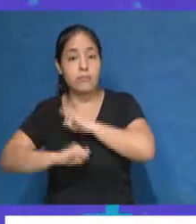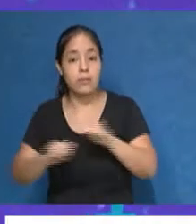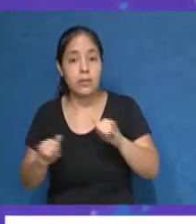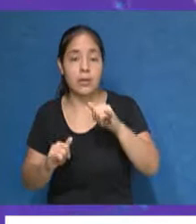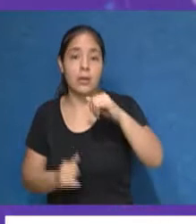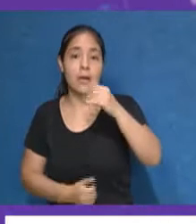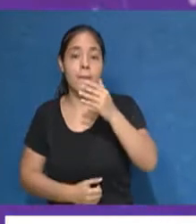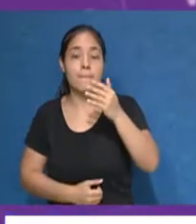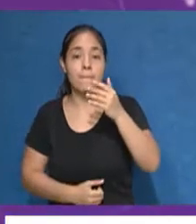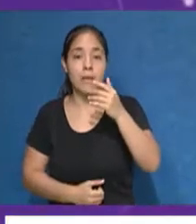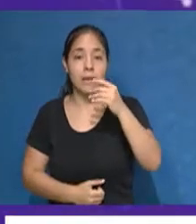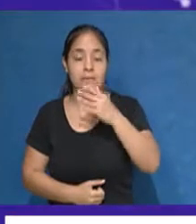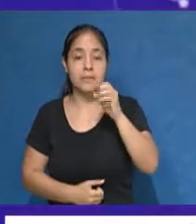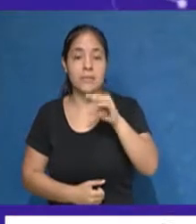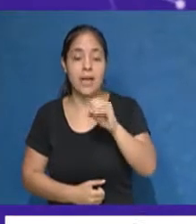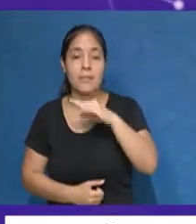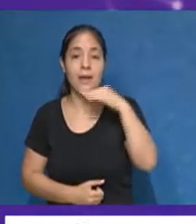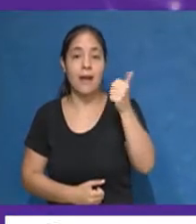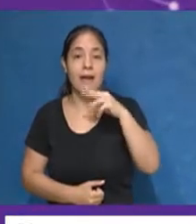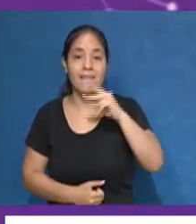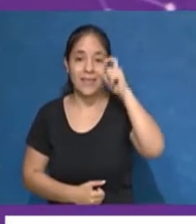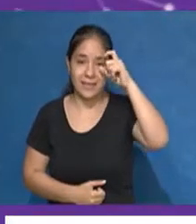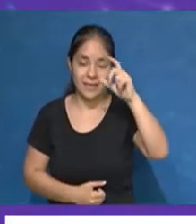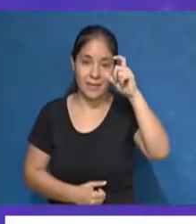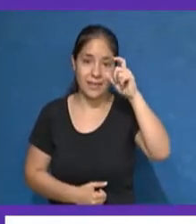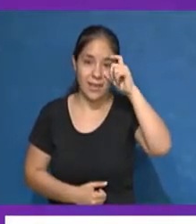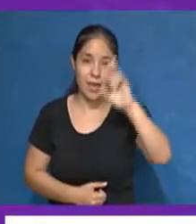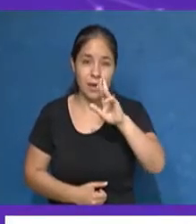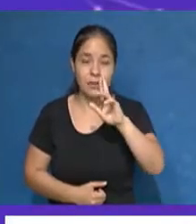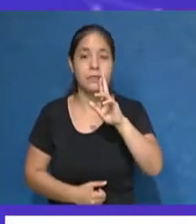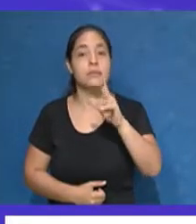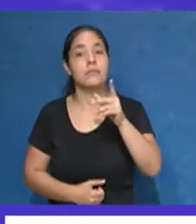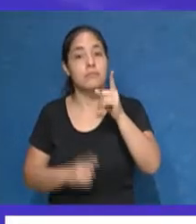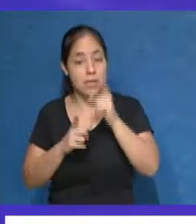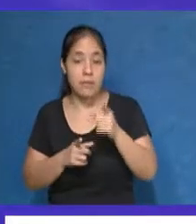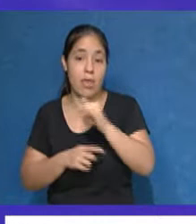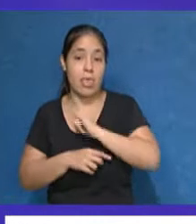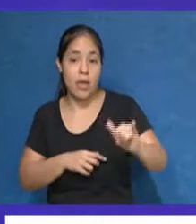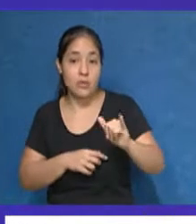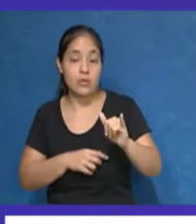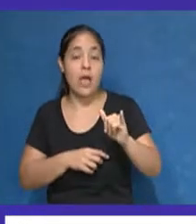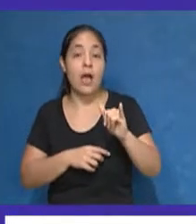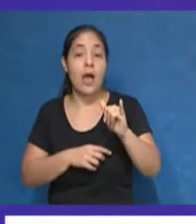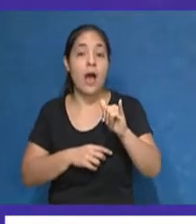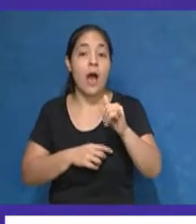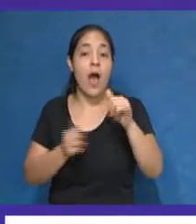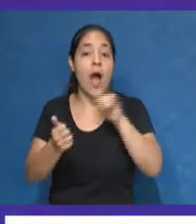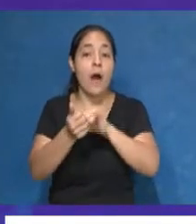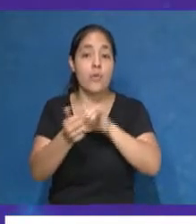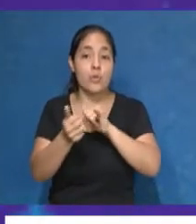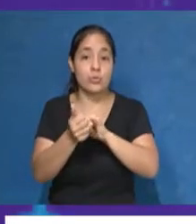Javier Pascua y luego el procurador Alejandro Goulet a raíz de esta denuncia de abuso, una denuncia